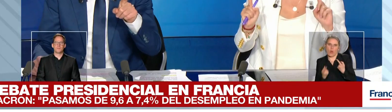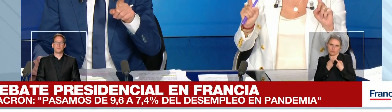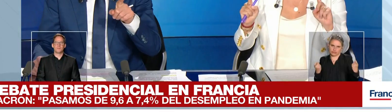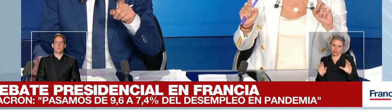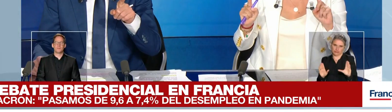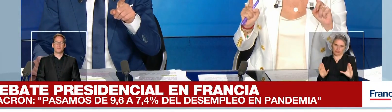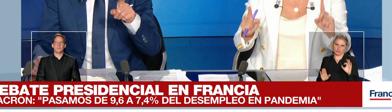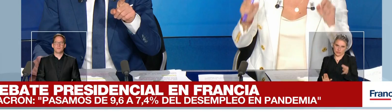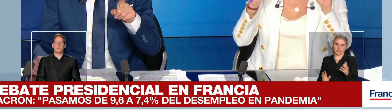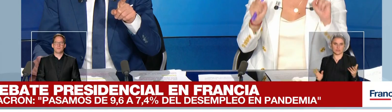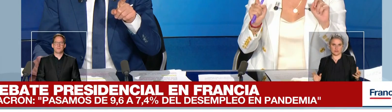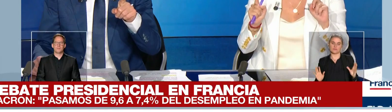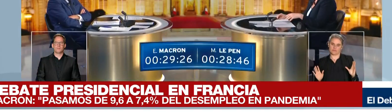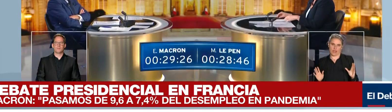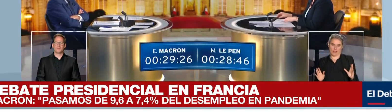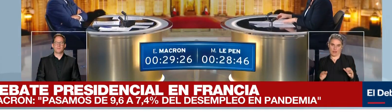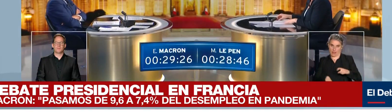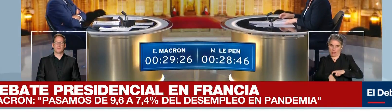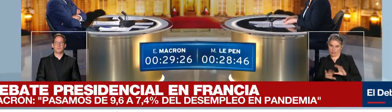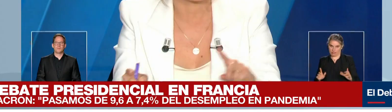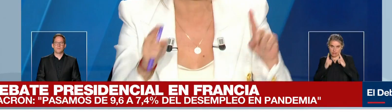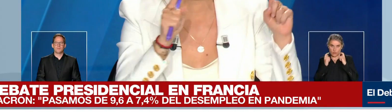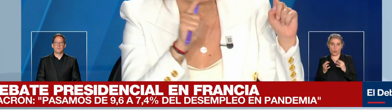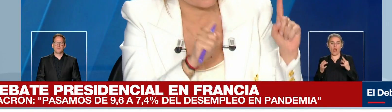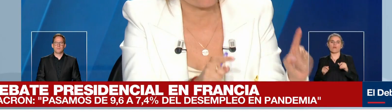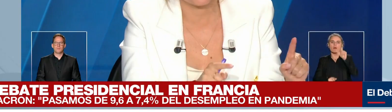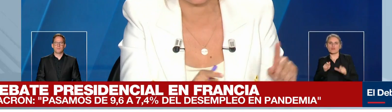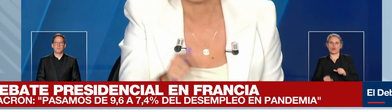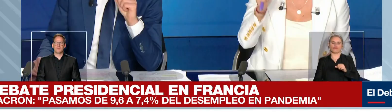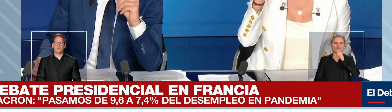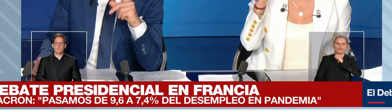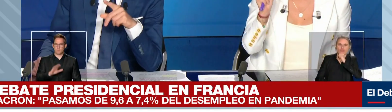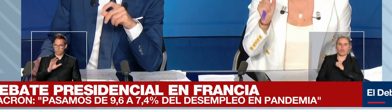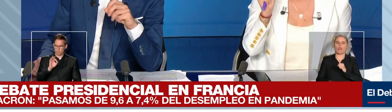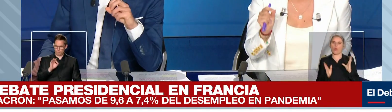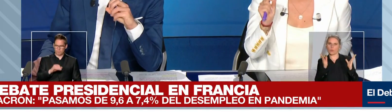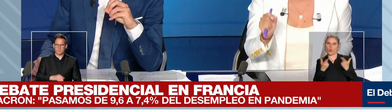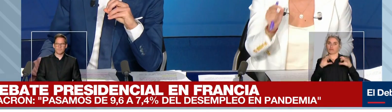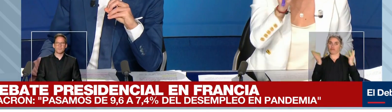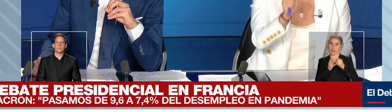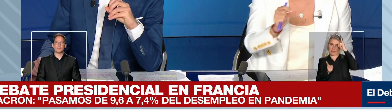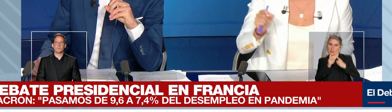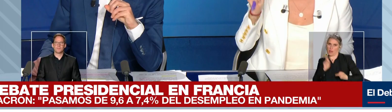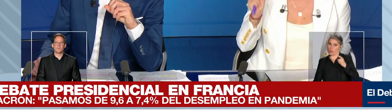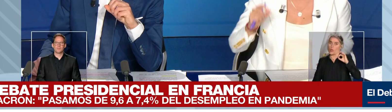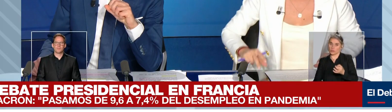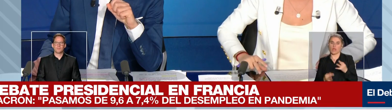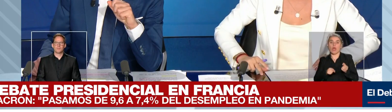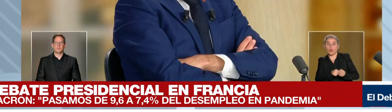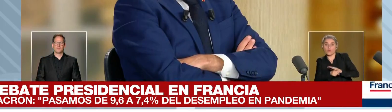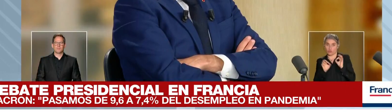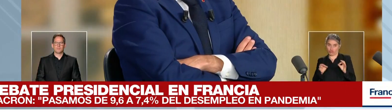ustedes quieren abordar y no vamos a tener tiempo. Quieren hablar de la dependencia y del hospital. Son